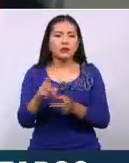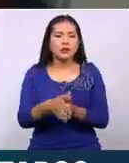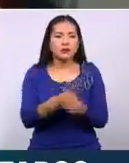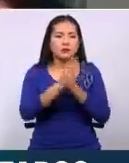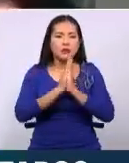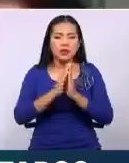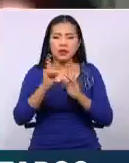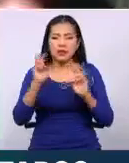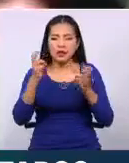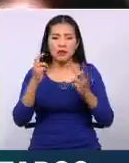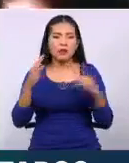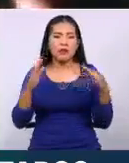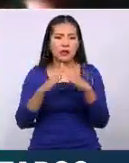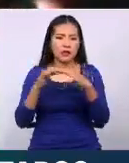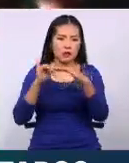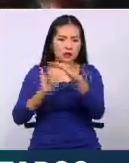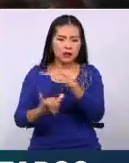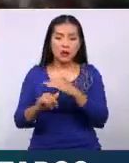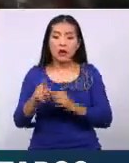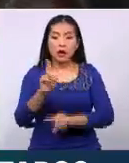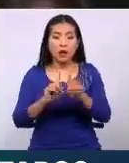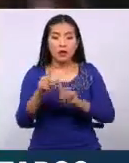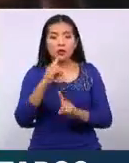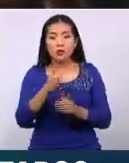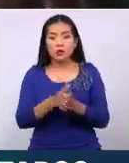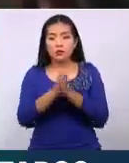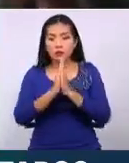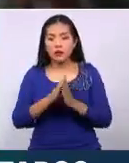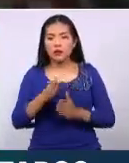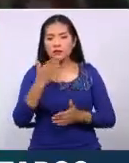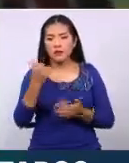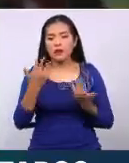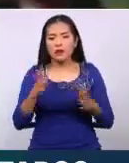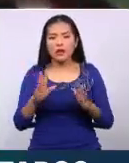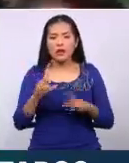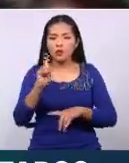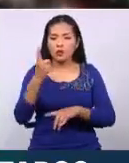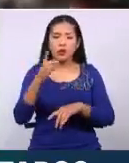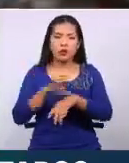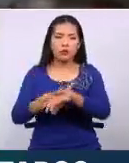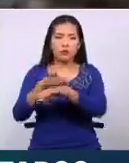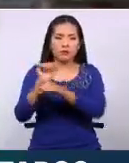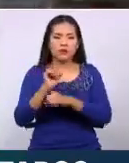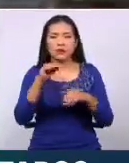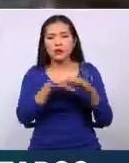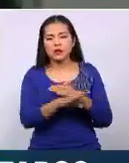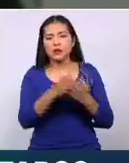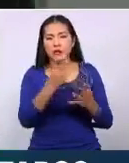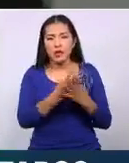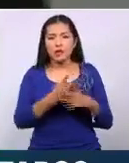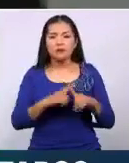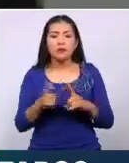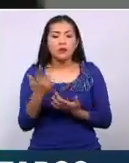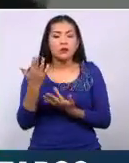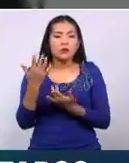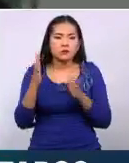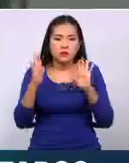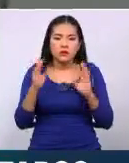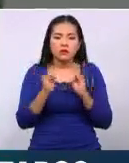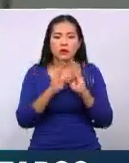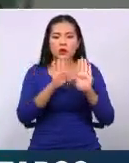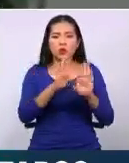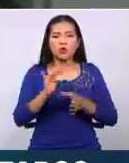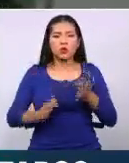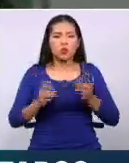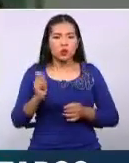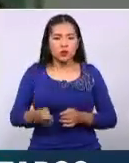medidas cautelares si no me equivoco ha solicitado la medida excepcional de detención preventiva sin embargo ya eso es una atribución que tiene